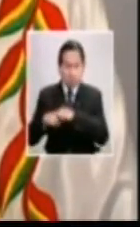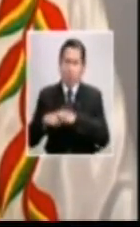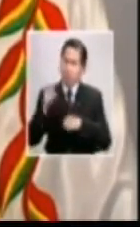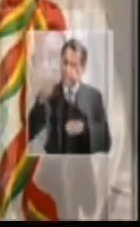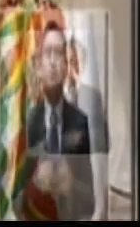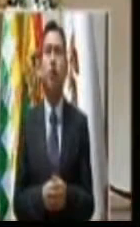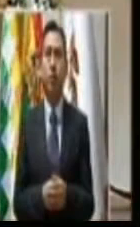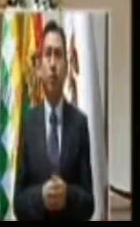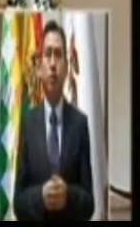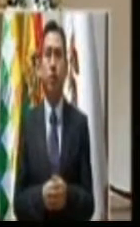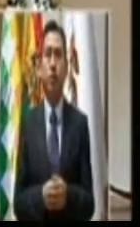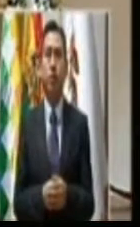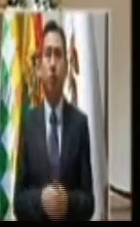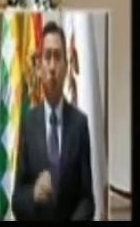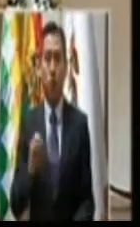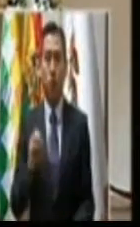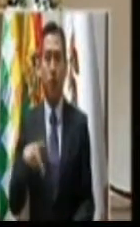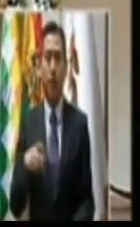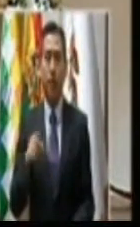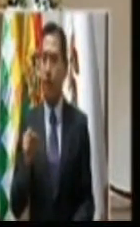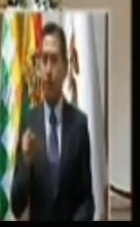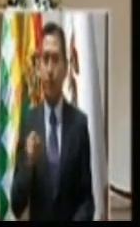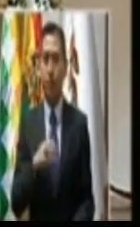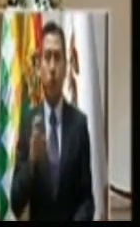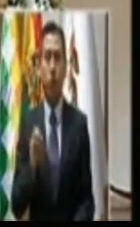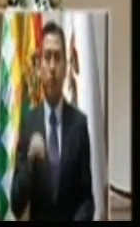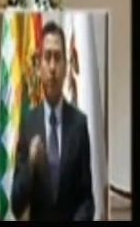meridiana si aquello era posible, era factible,